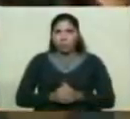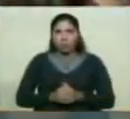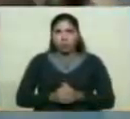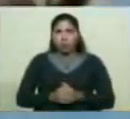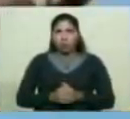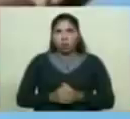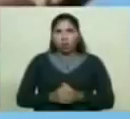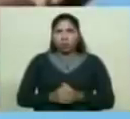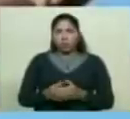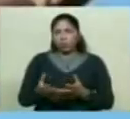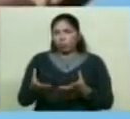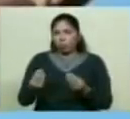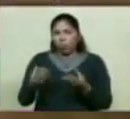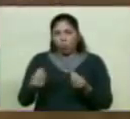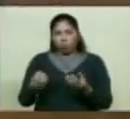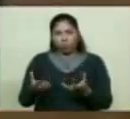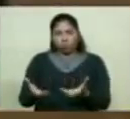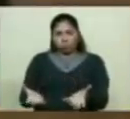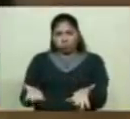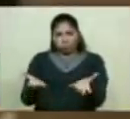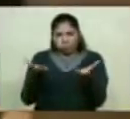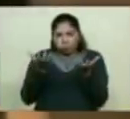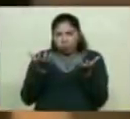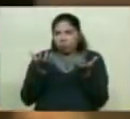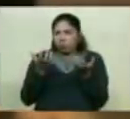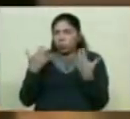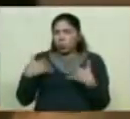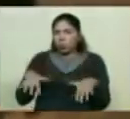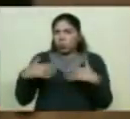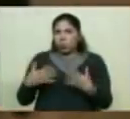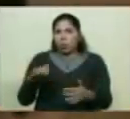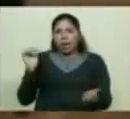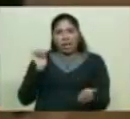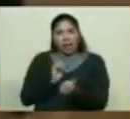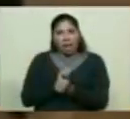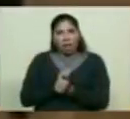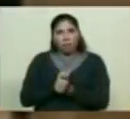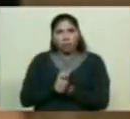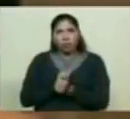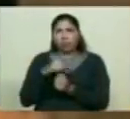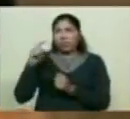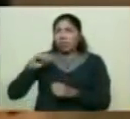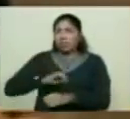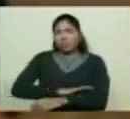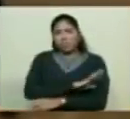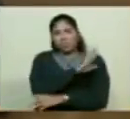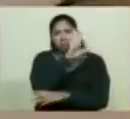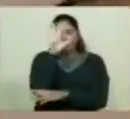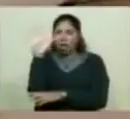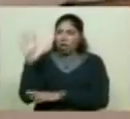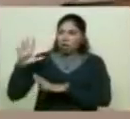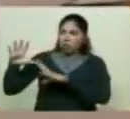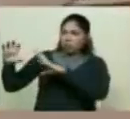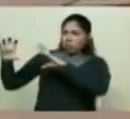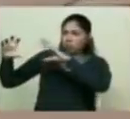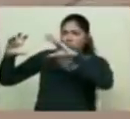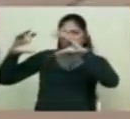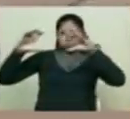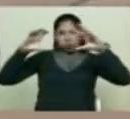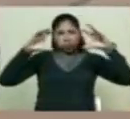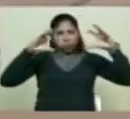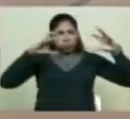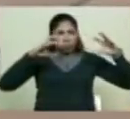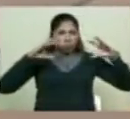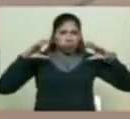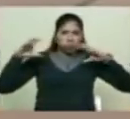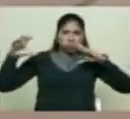venezuela y nuestro cielo se hallaba recargado de tempestuosas nubes que amenazaban un diluvio de